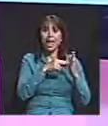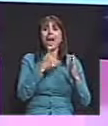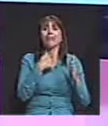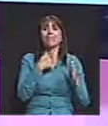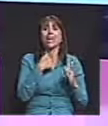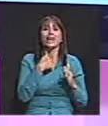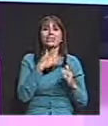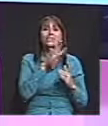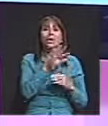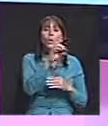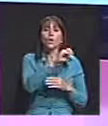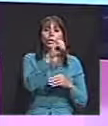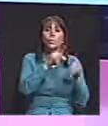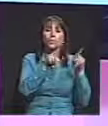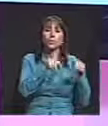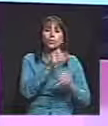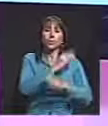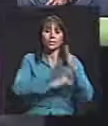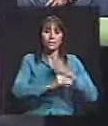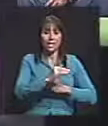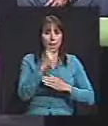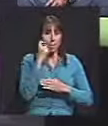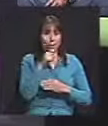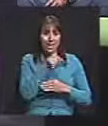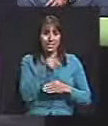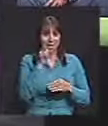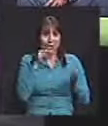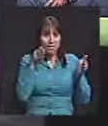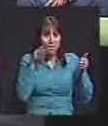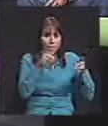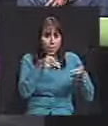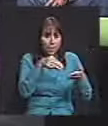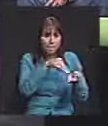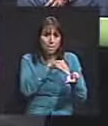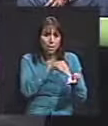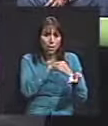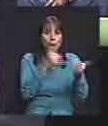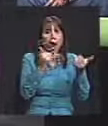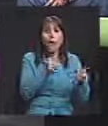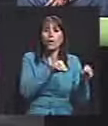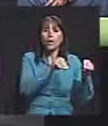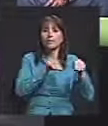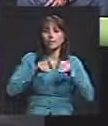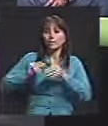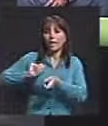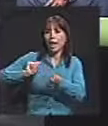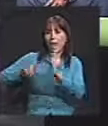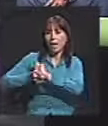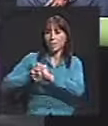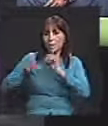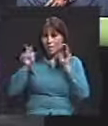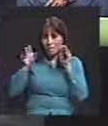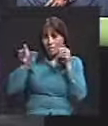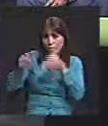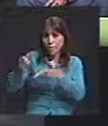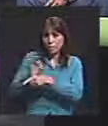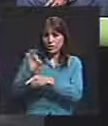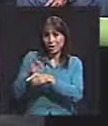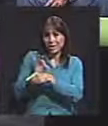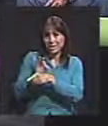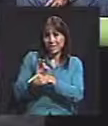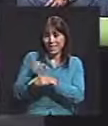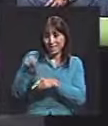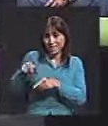de enfermedad, ¿verdad? O un enfoque muy médico, a un enfoque de funcionalidad de este censo, que prácticamente